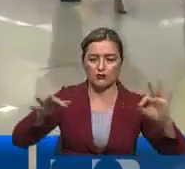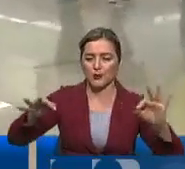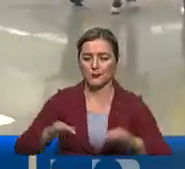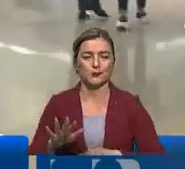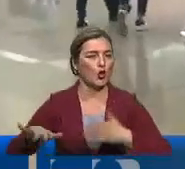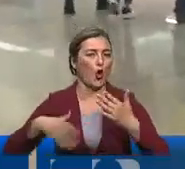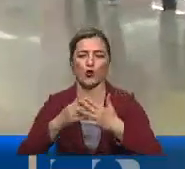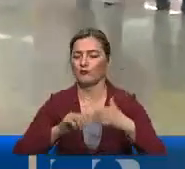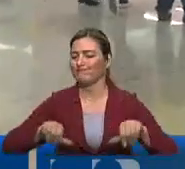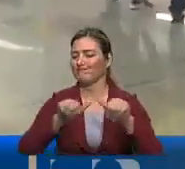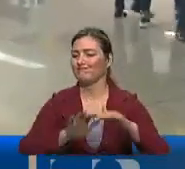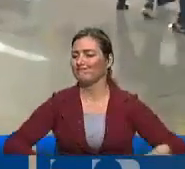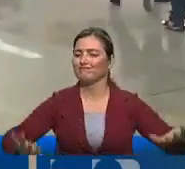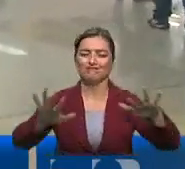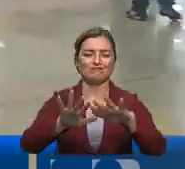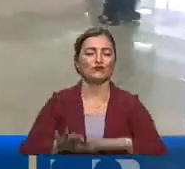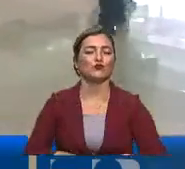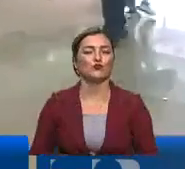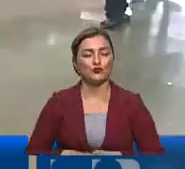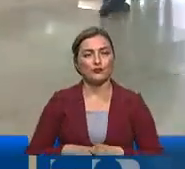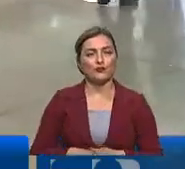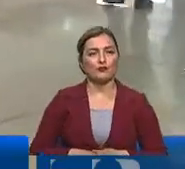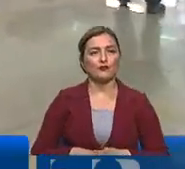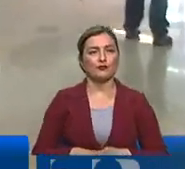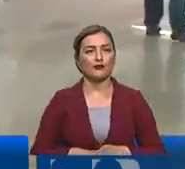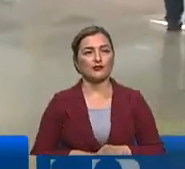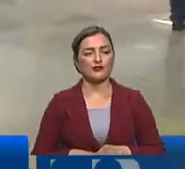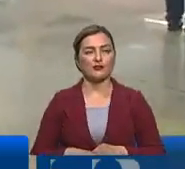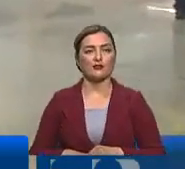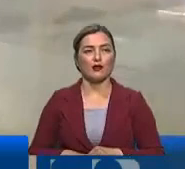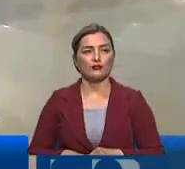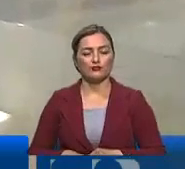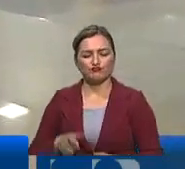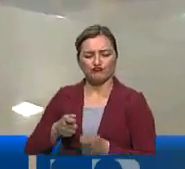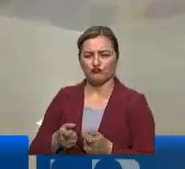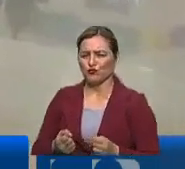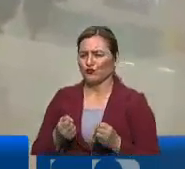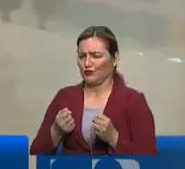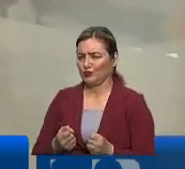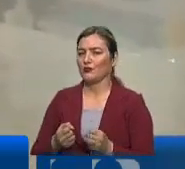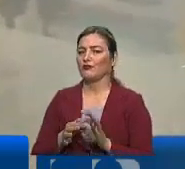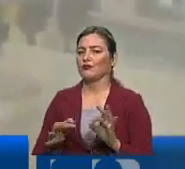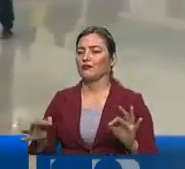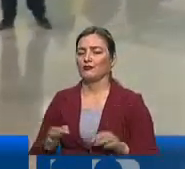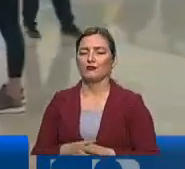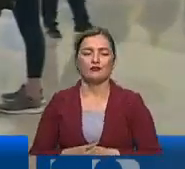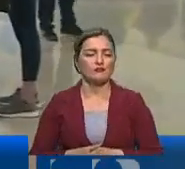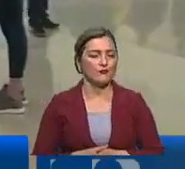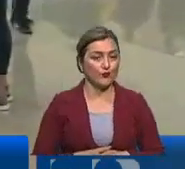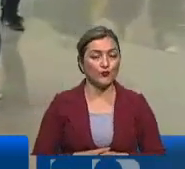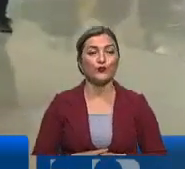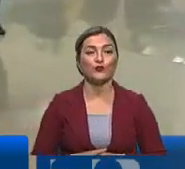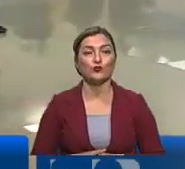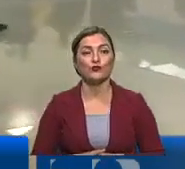pasajeros, utilizando para esto pues virucidas de amplio espectro que son los que se utilizan en la industria aeroportuaria. Gente,